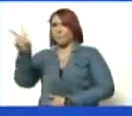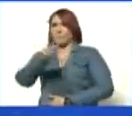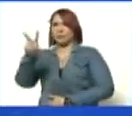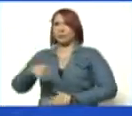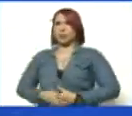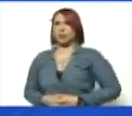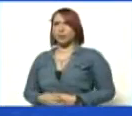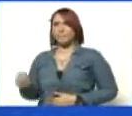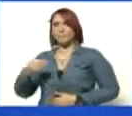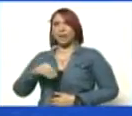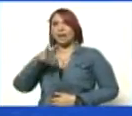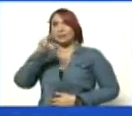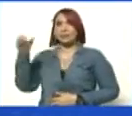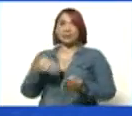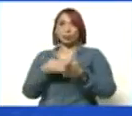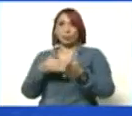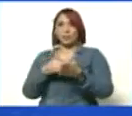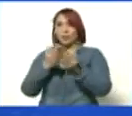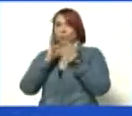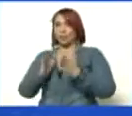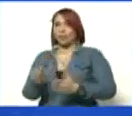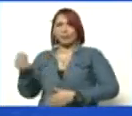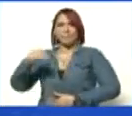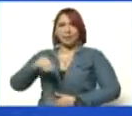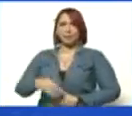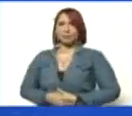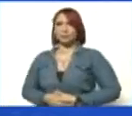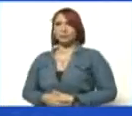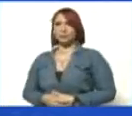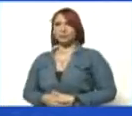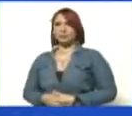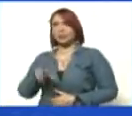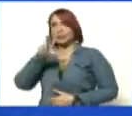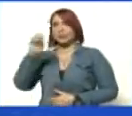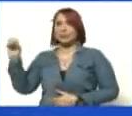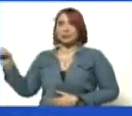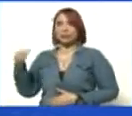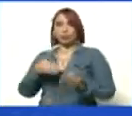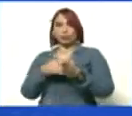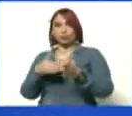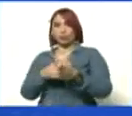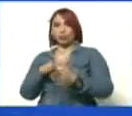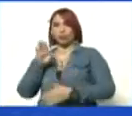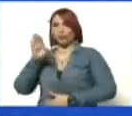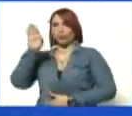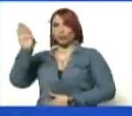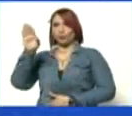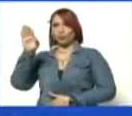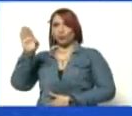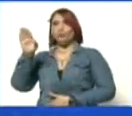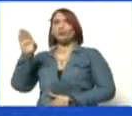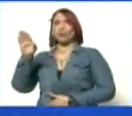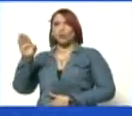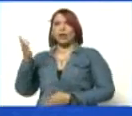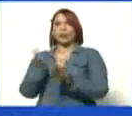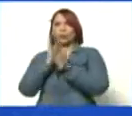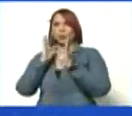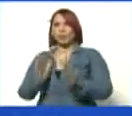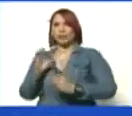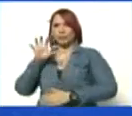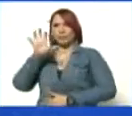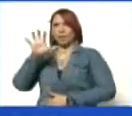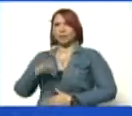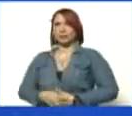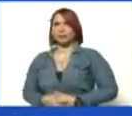los más de 300.000 estudiantes, a los más de 300.000 futuros bachilleres de la República, por ayudarnos